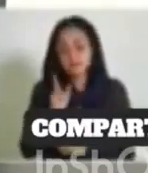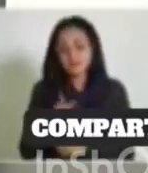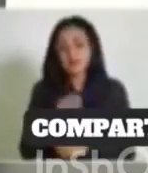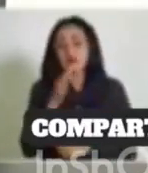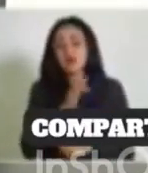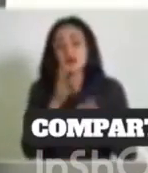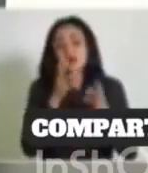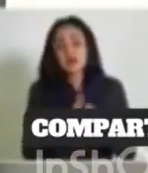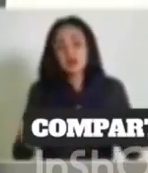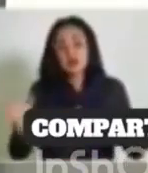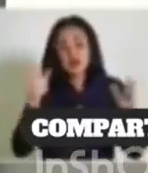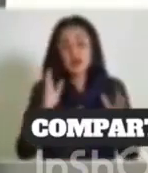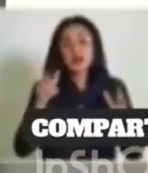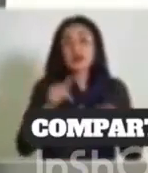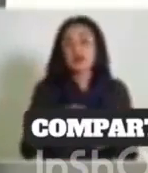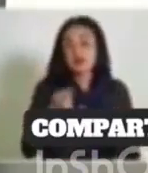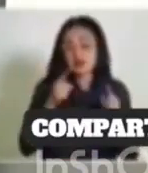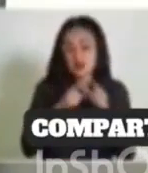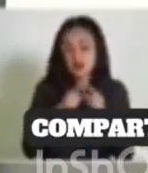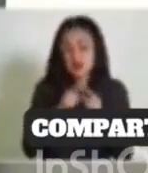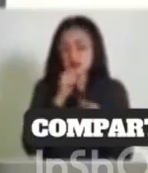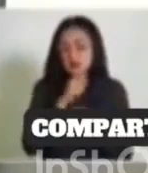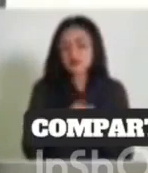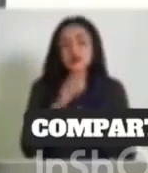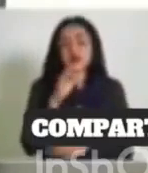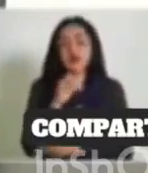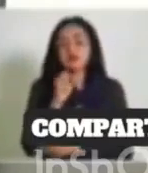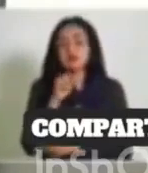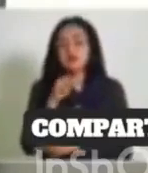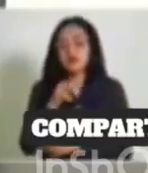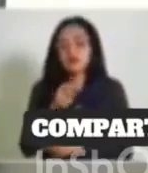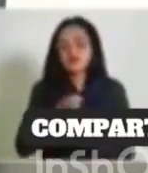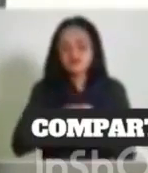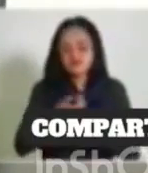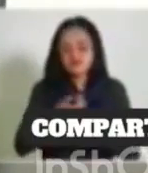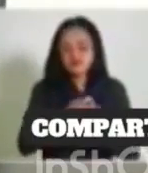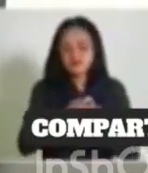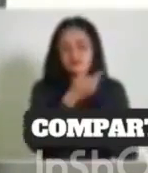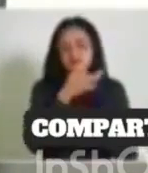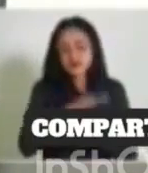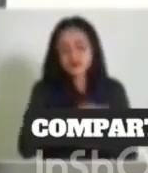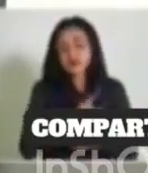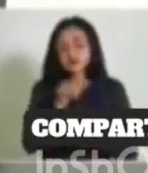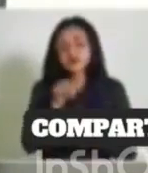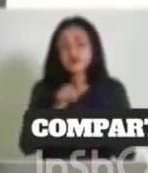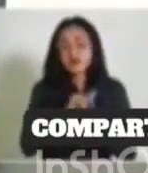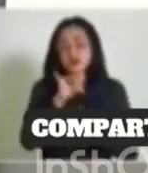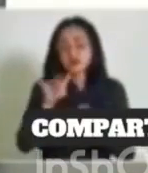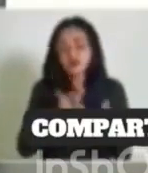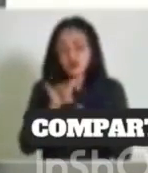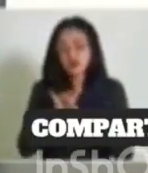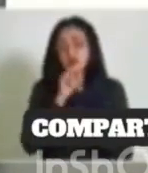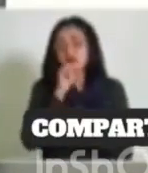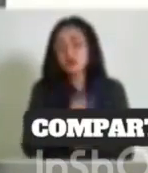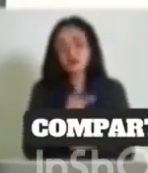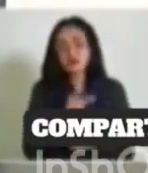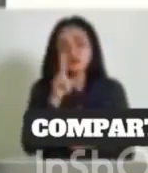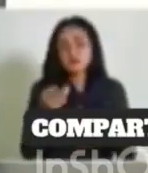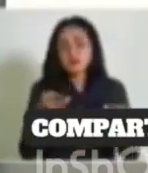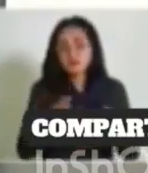fiestas patronales y ceremonias, los casinos, conciertos, centros nocturnos, bares, botaneros o